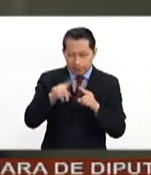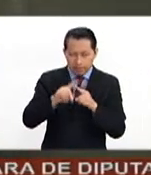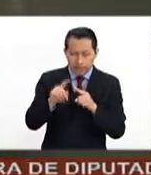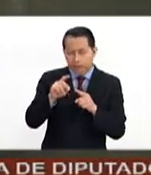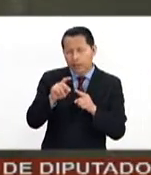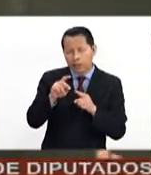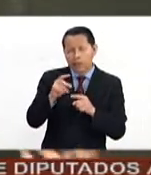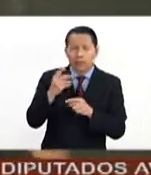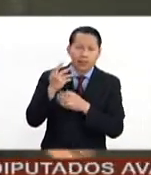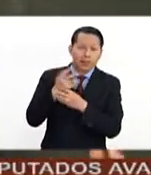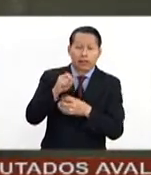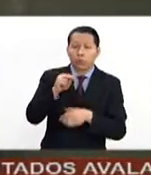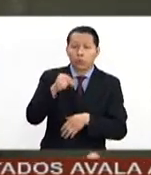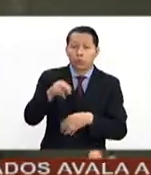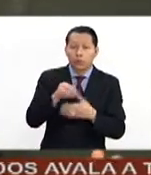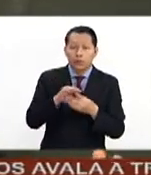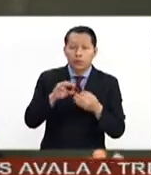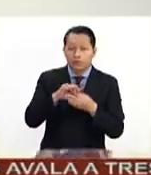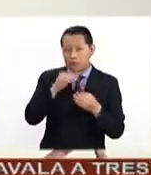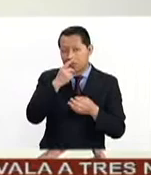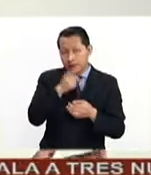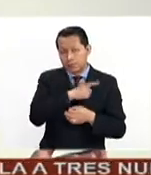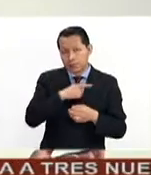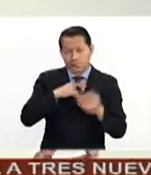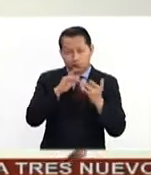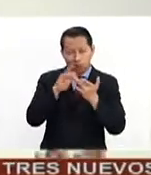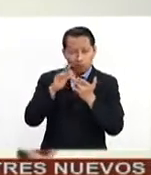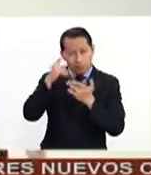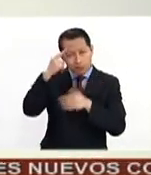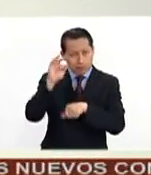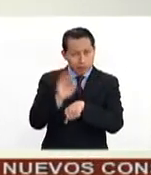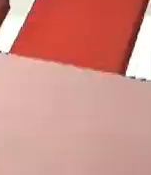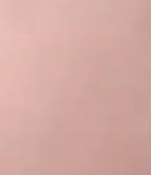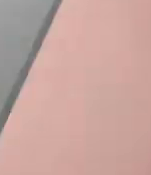buscar alianzas para garantizar la implementación del nuevo modelo educativo.